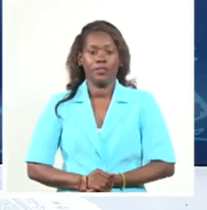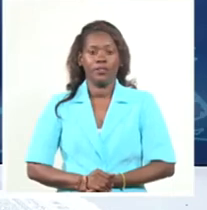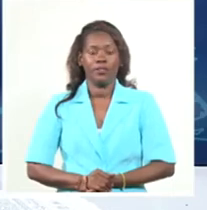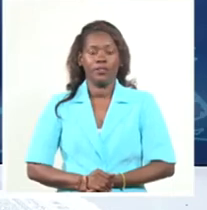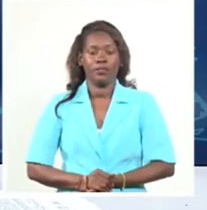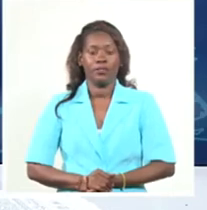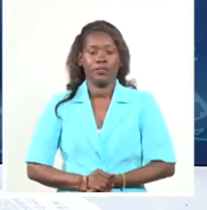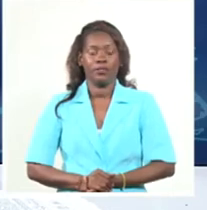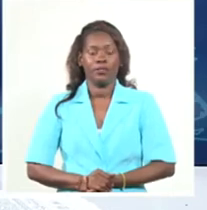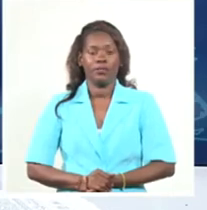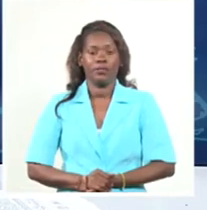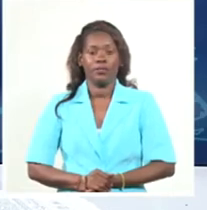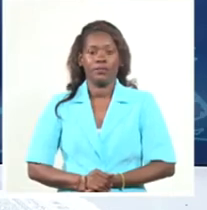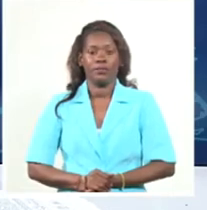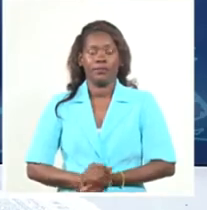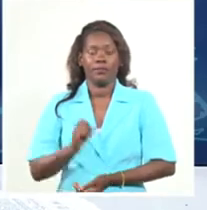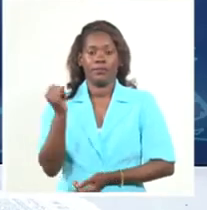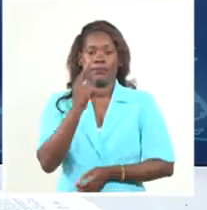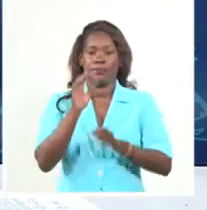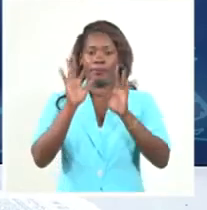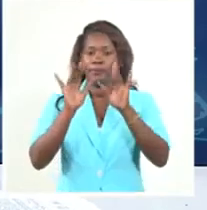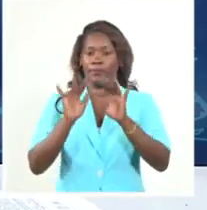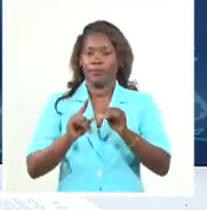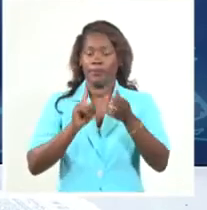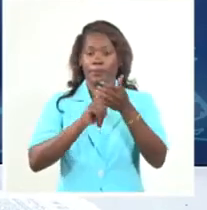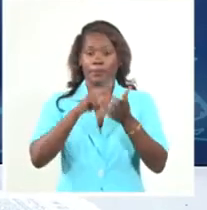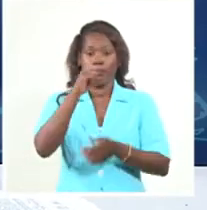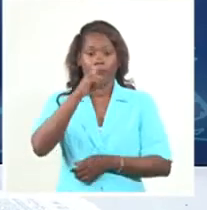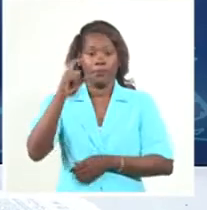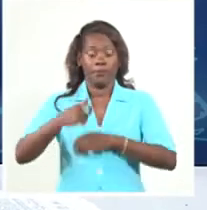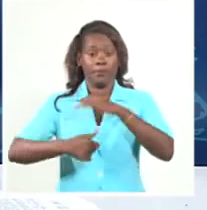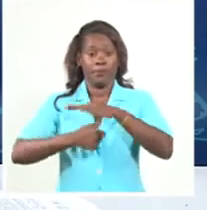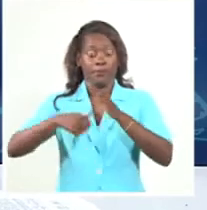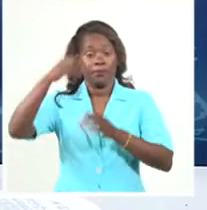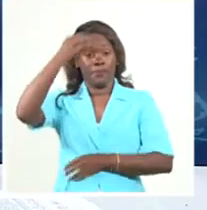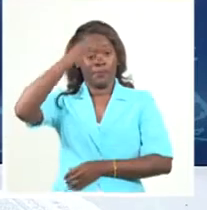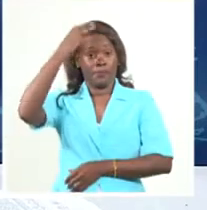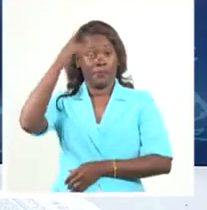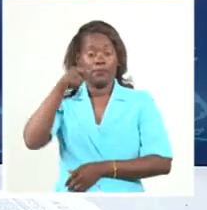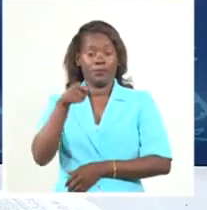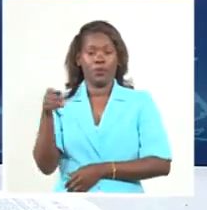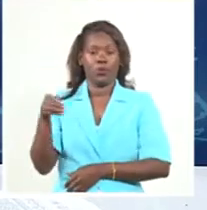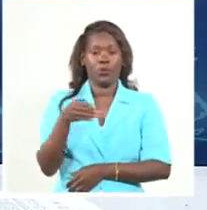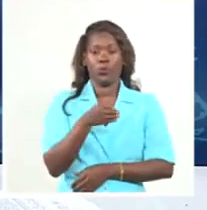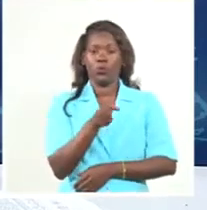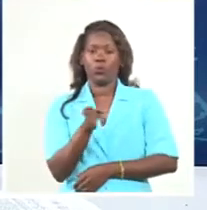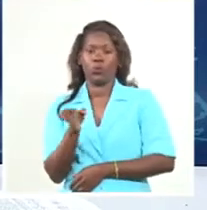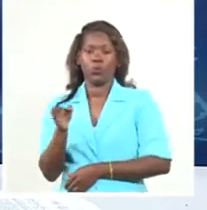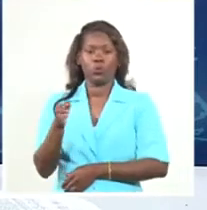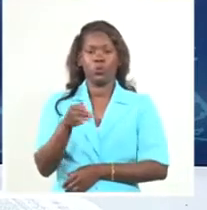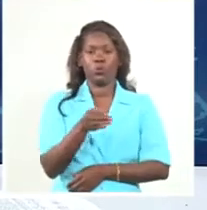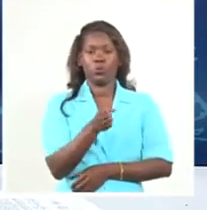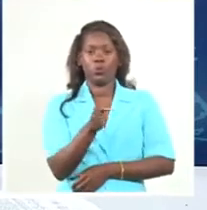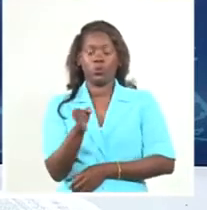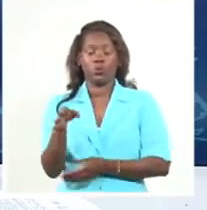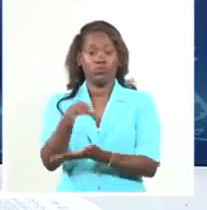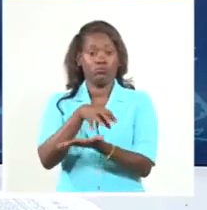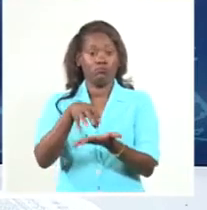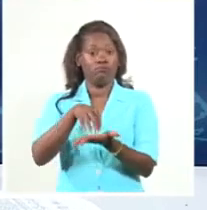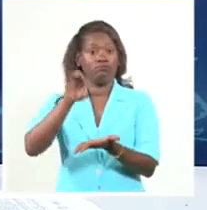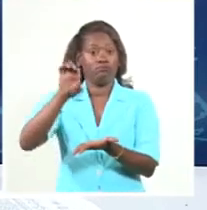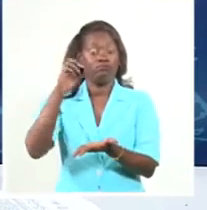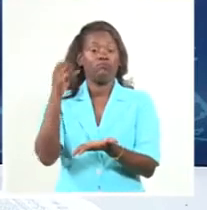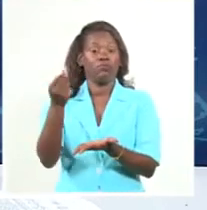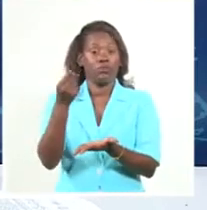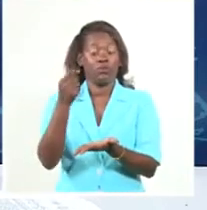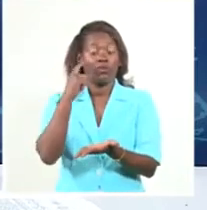El primer secretario del Comité Central del Partido y presidente de la República, Miguel Díaz-Canel Bermúdez, recorrió este jueves lugares de interés económico y social del municipio